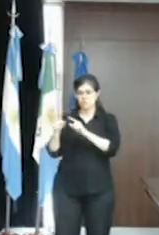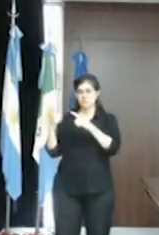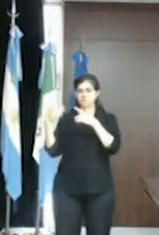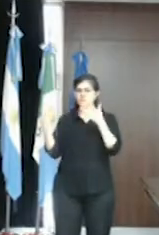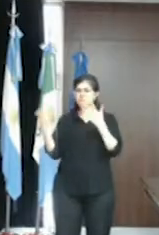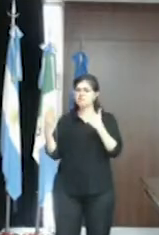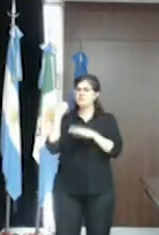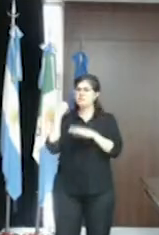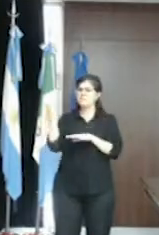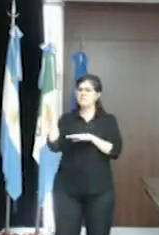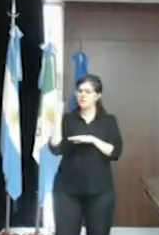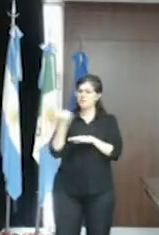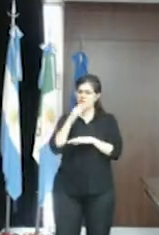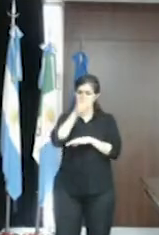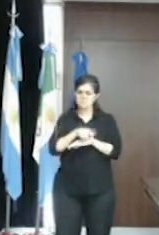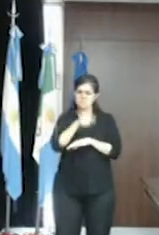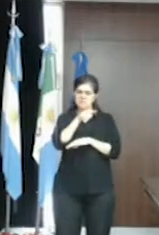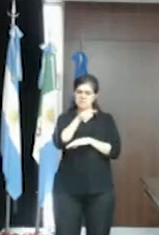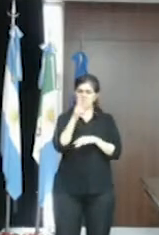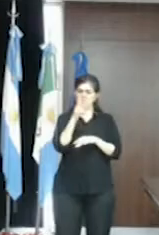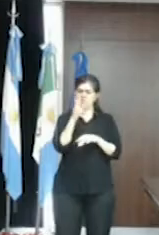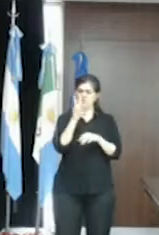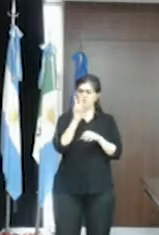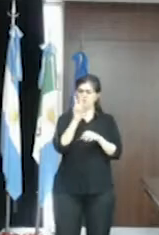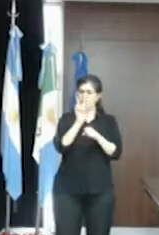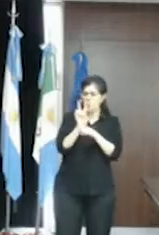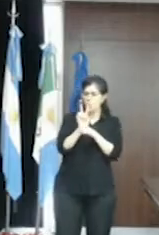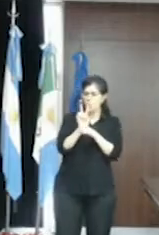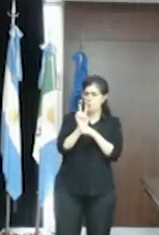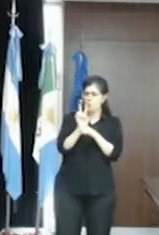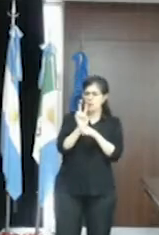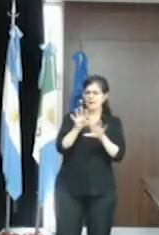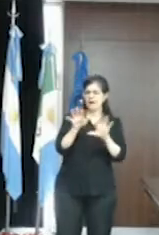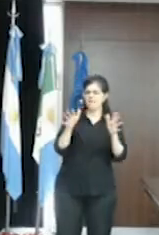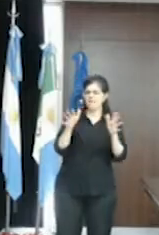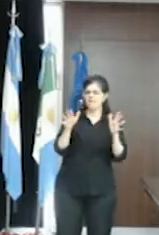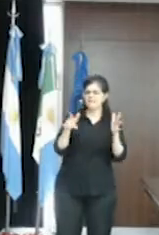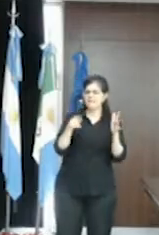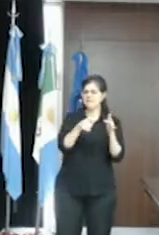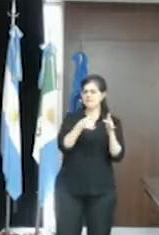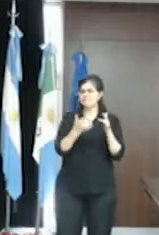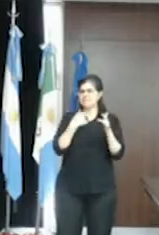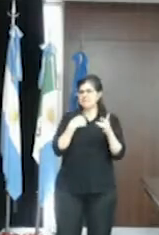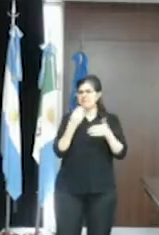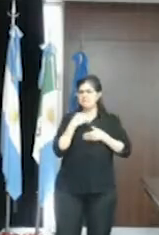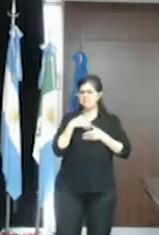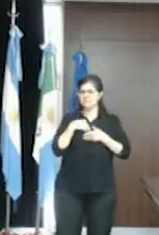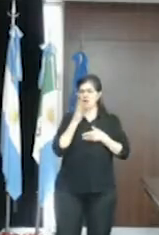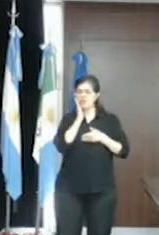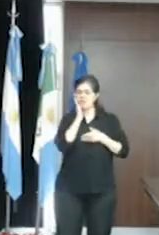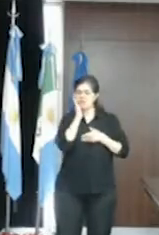más serios de los cuidadores, que es la sobrecarga, porque no es posible seguir cuidando si no hemos podido dormir adecuadamente.